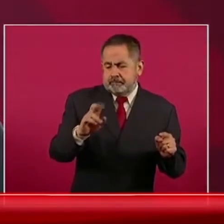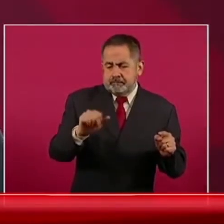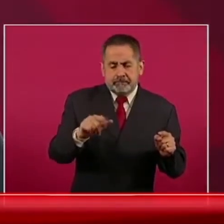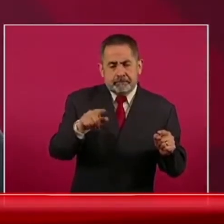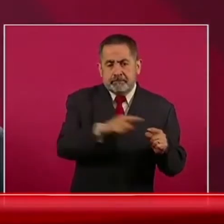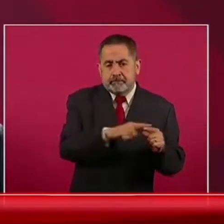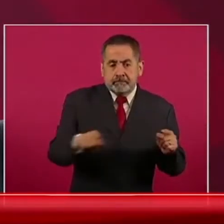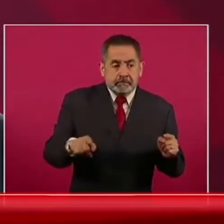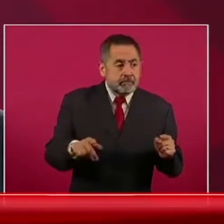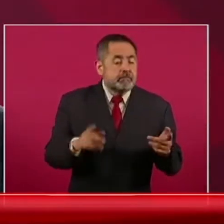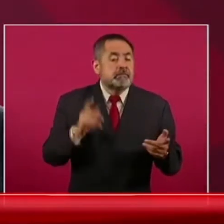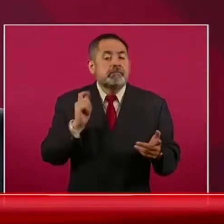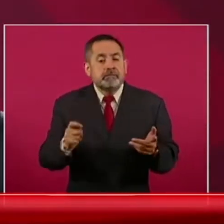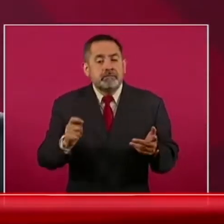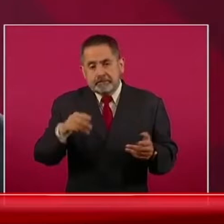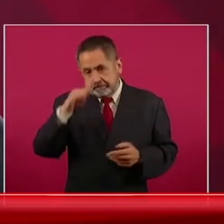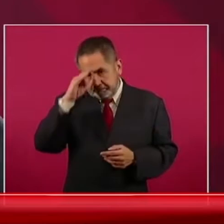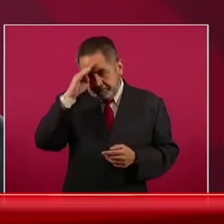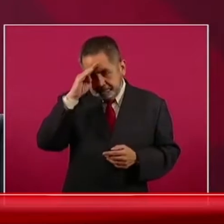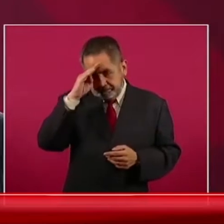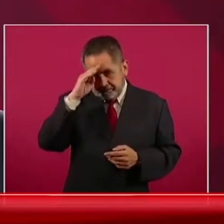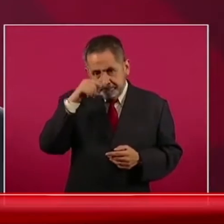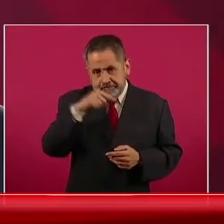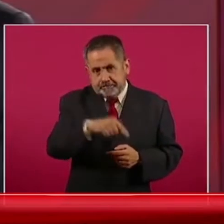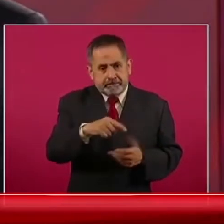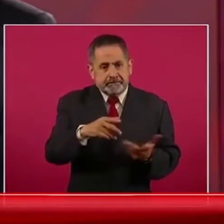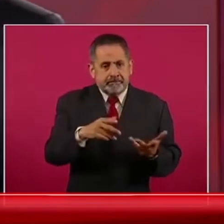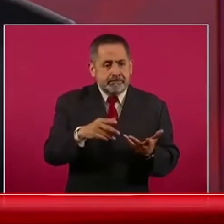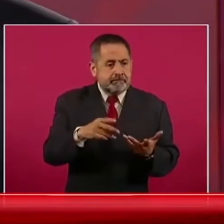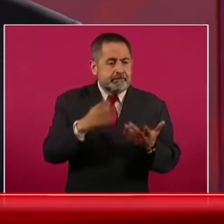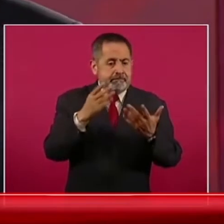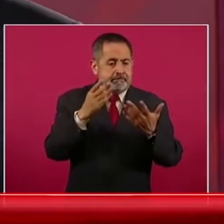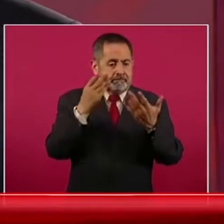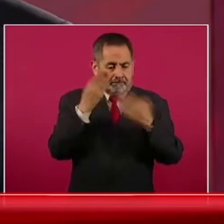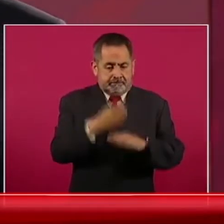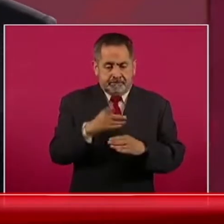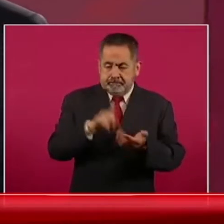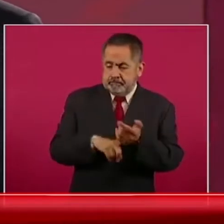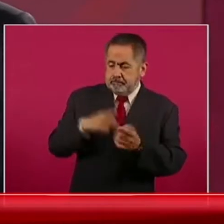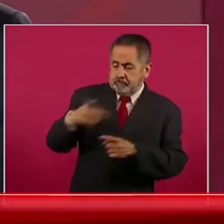prácticamente desapareció la banca de México